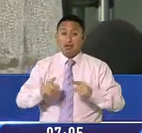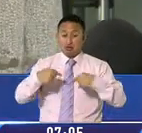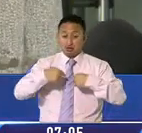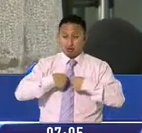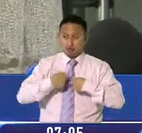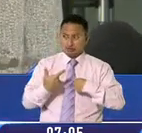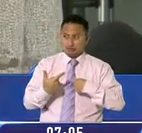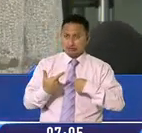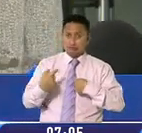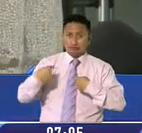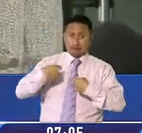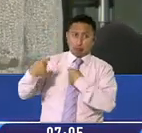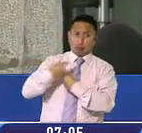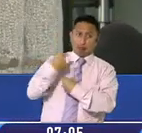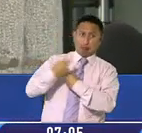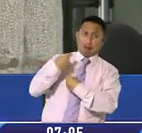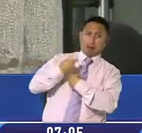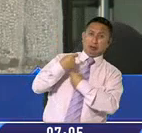obligado a hacerlo,